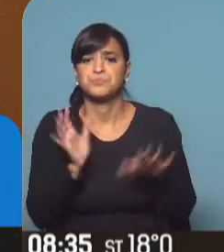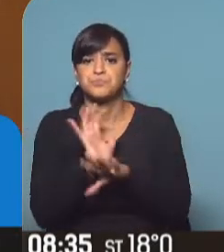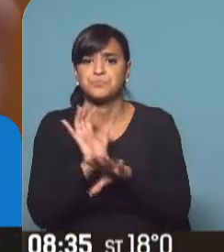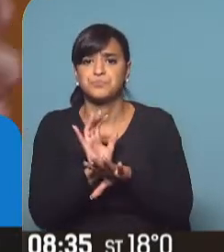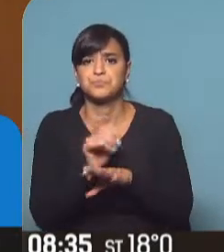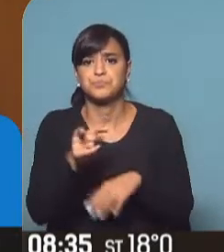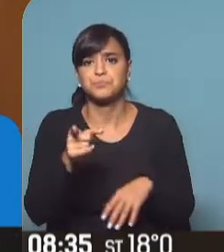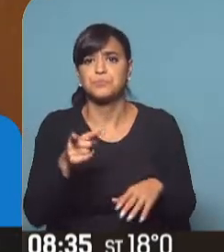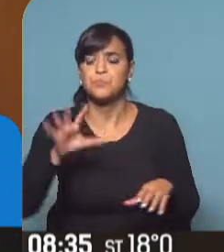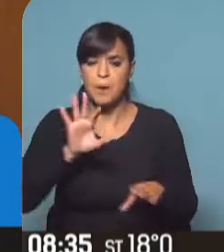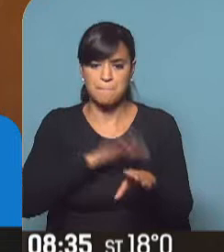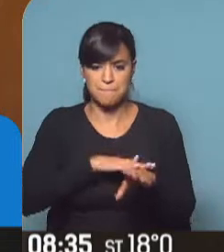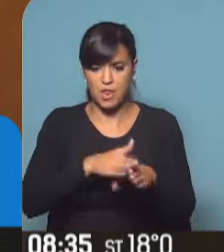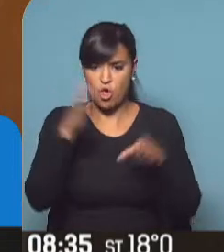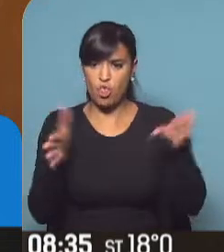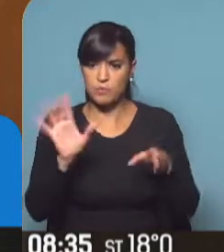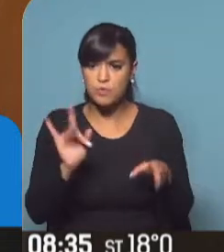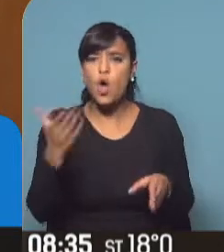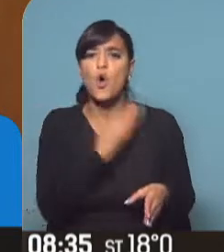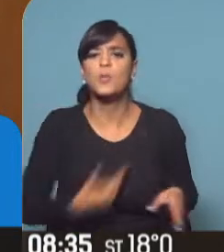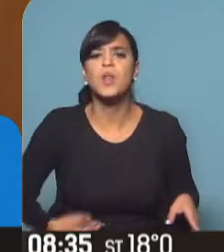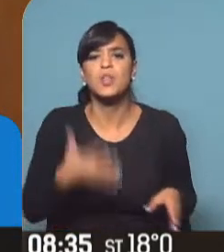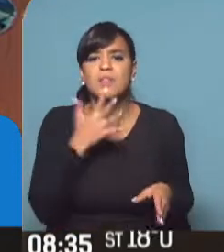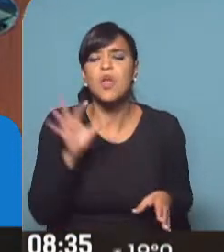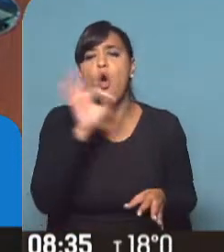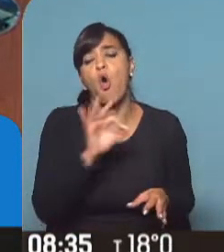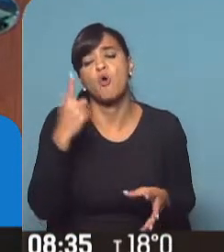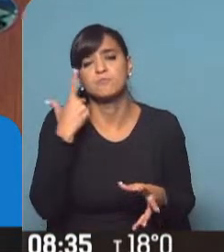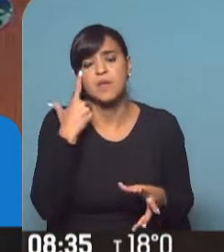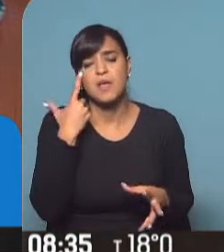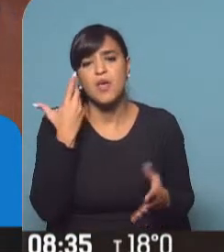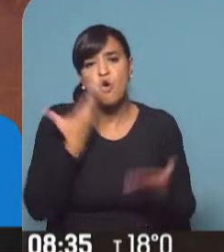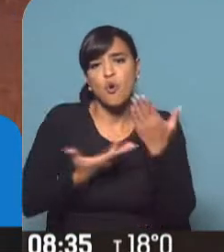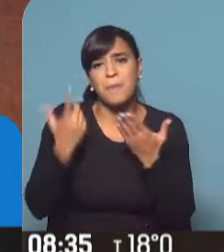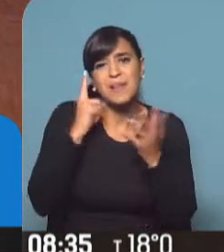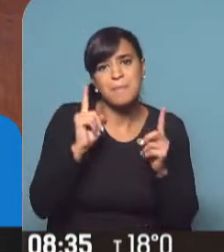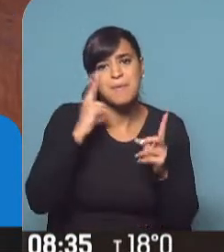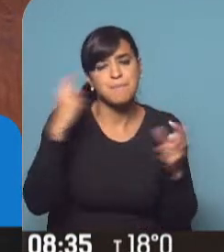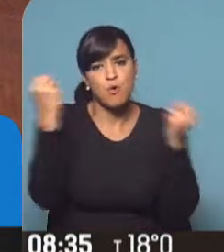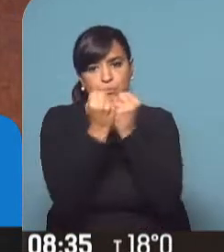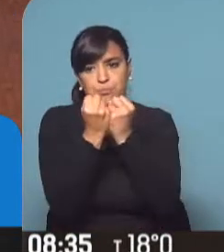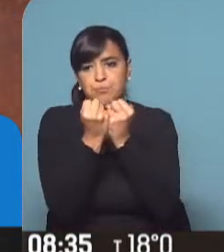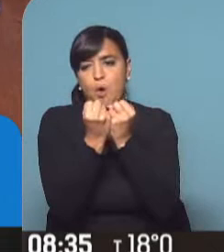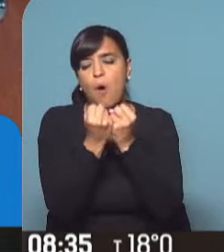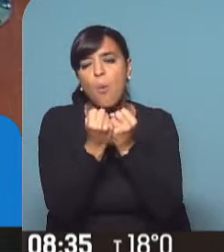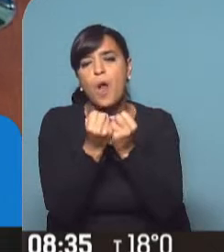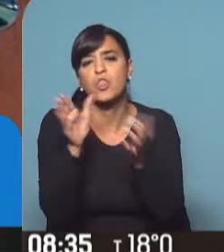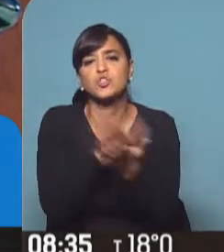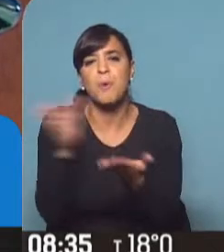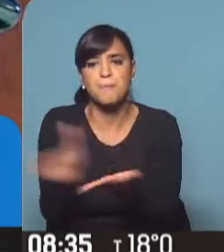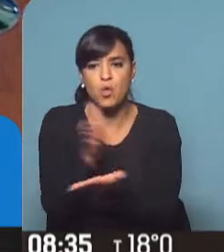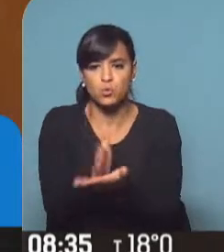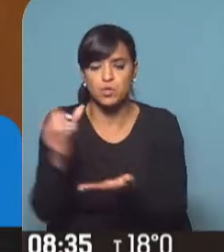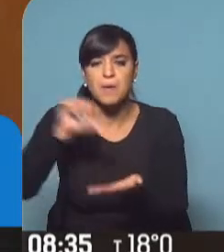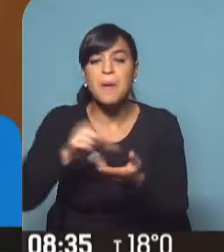periodo complejo con un gobierno que entendía o que compartía la matriz económica del país o productiva del país con nosotros pero creemos